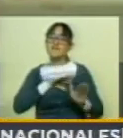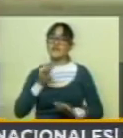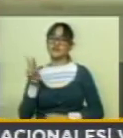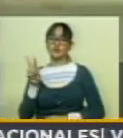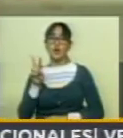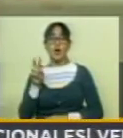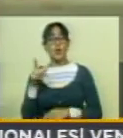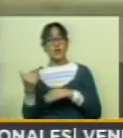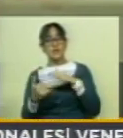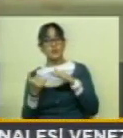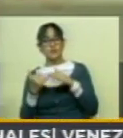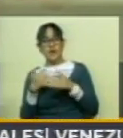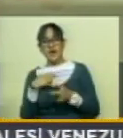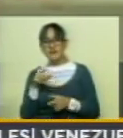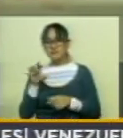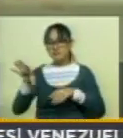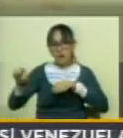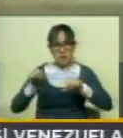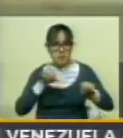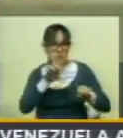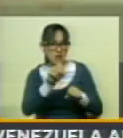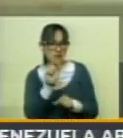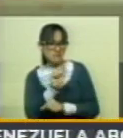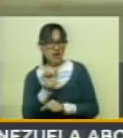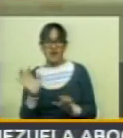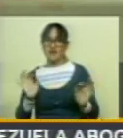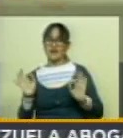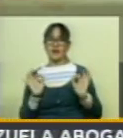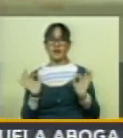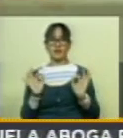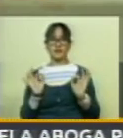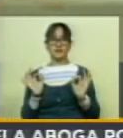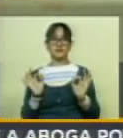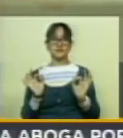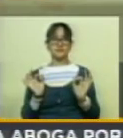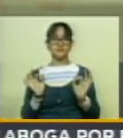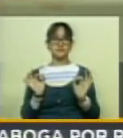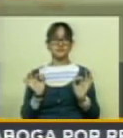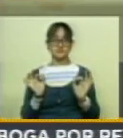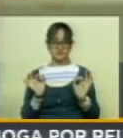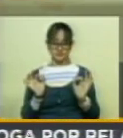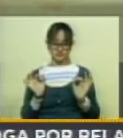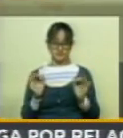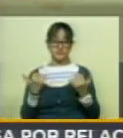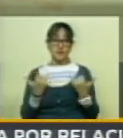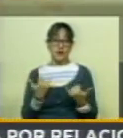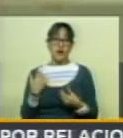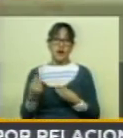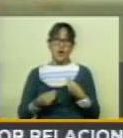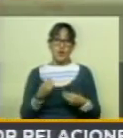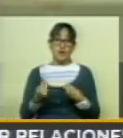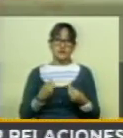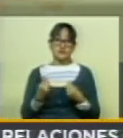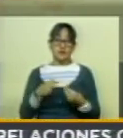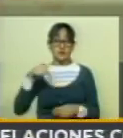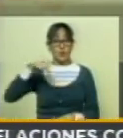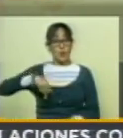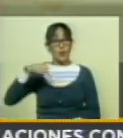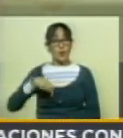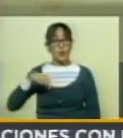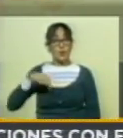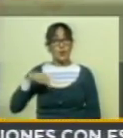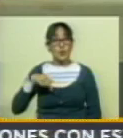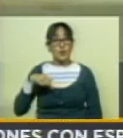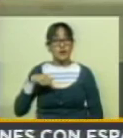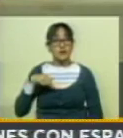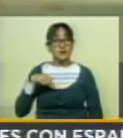no es una institución que anda cazando nada. Vamos, y por eso estamos haciendo en el día de hoy